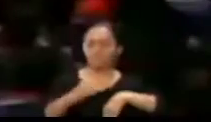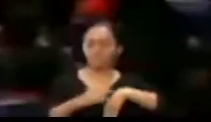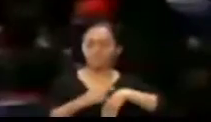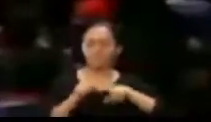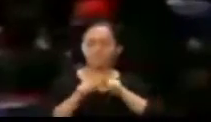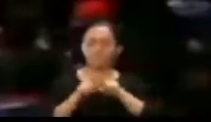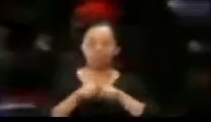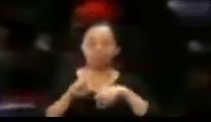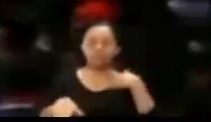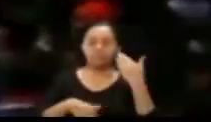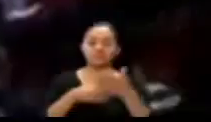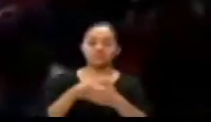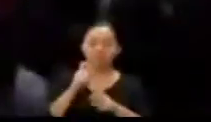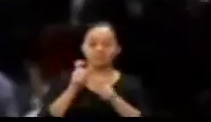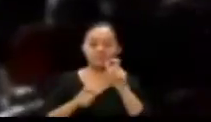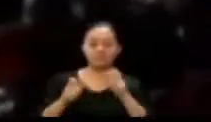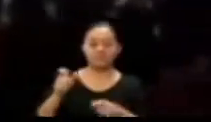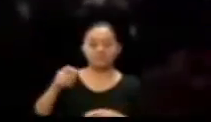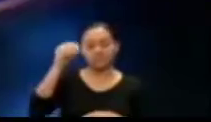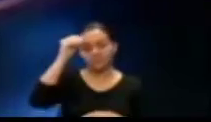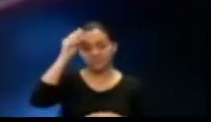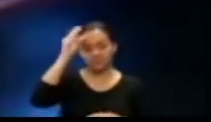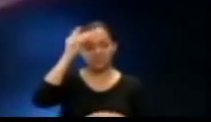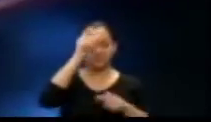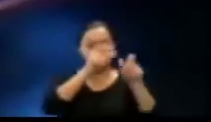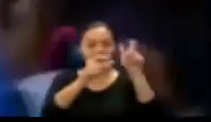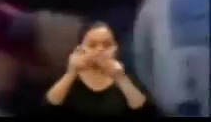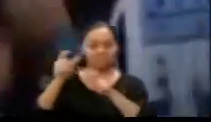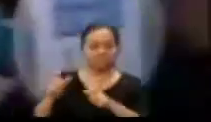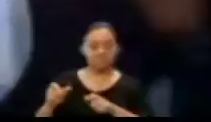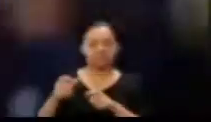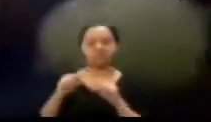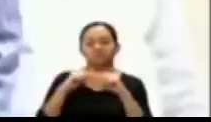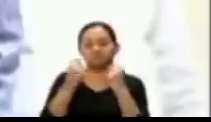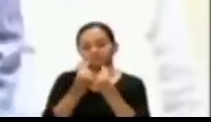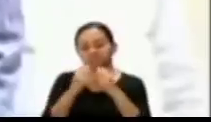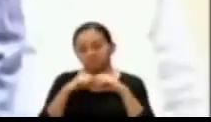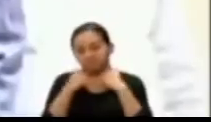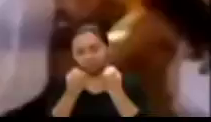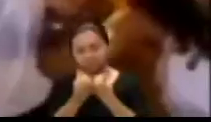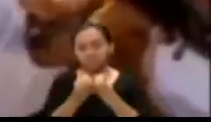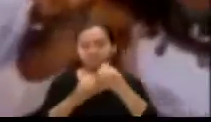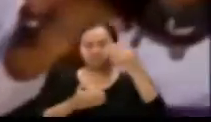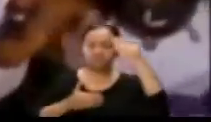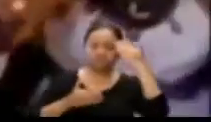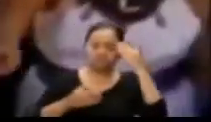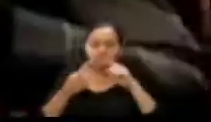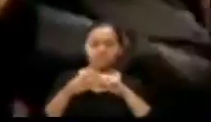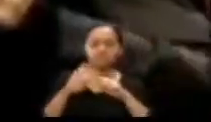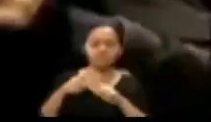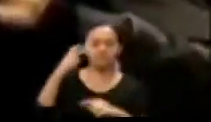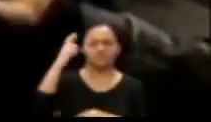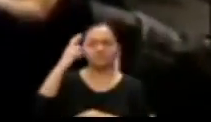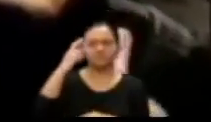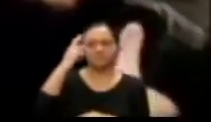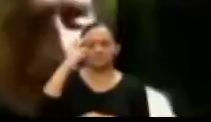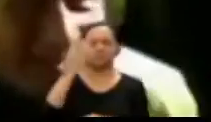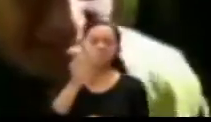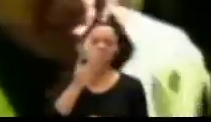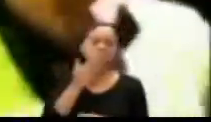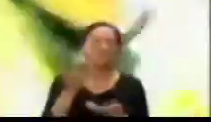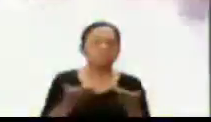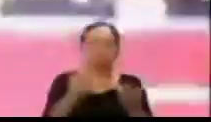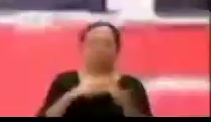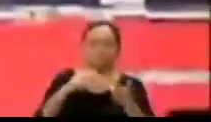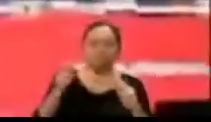que congrega a intelectuales, políticos y movimientos sociales para reflexionar sobre los procesos de cambio que vive